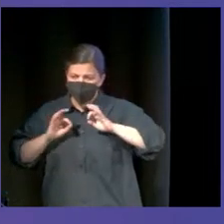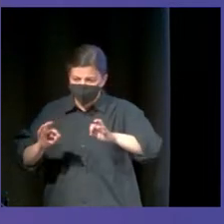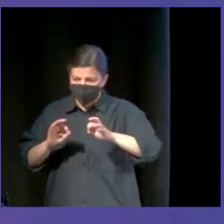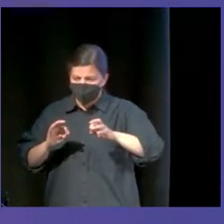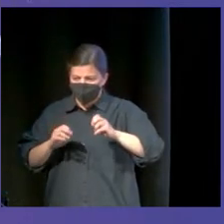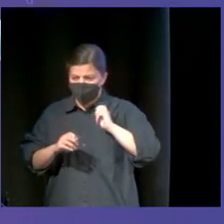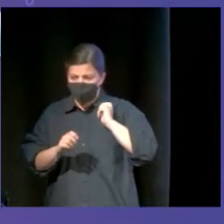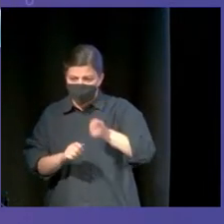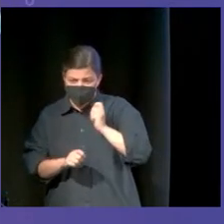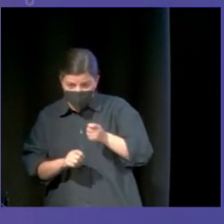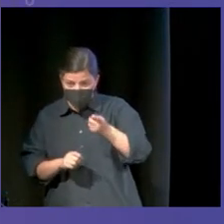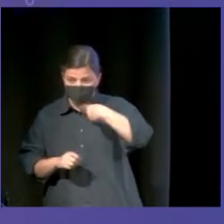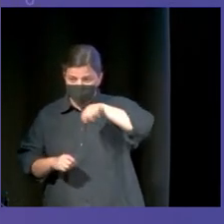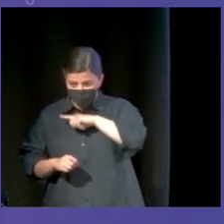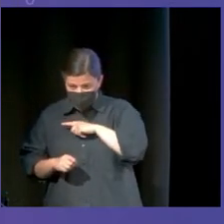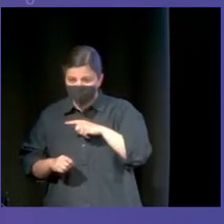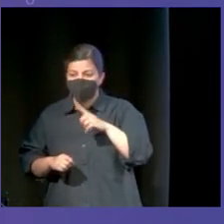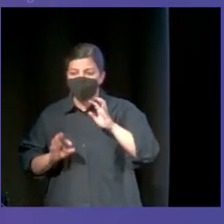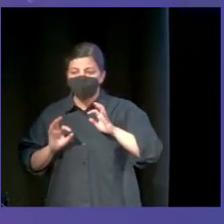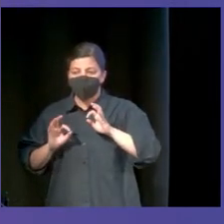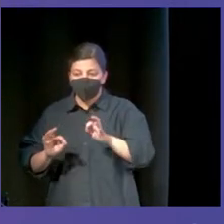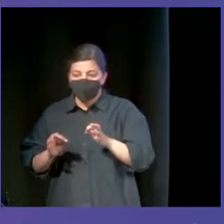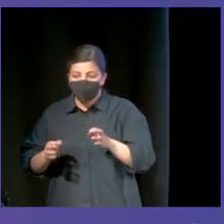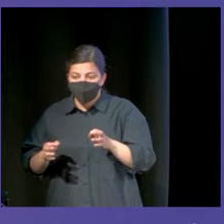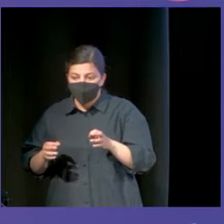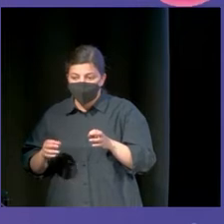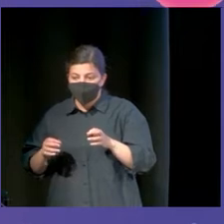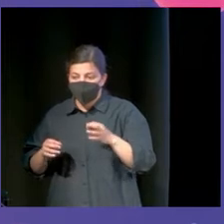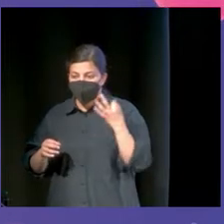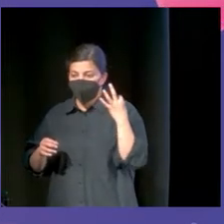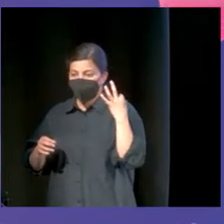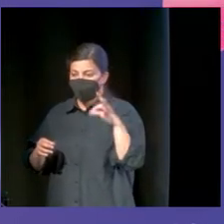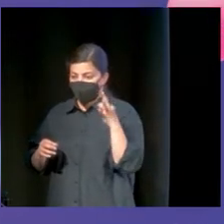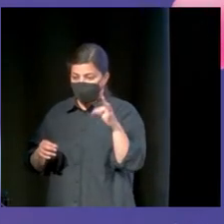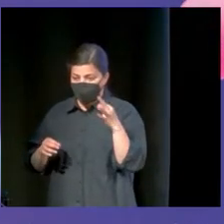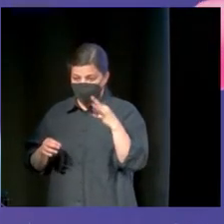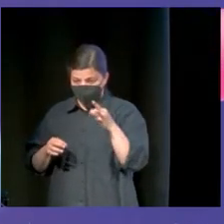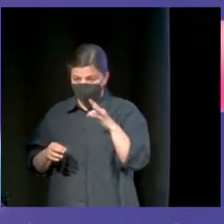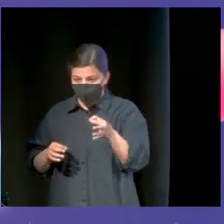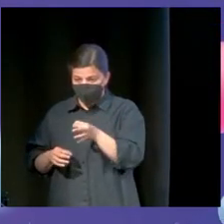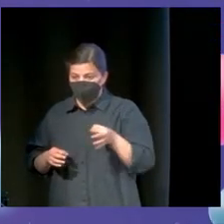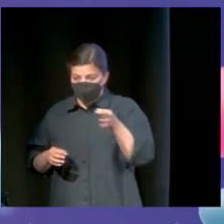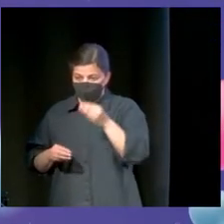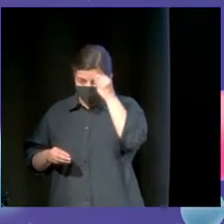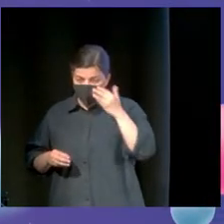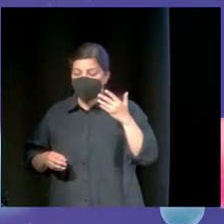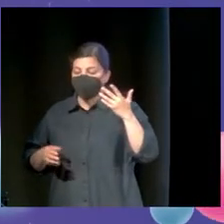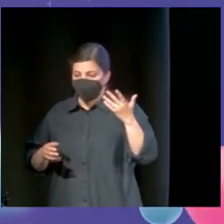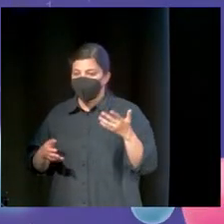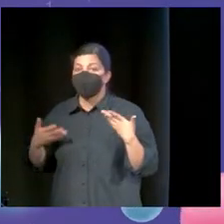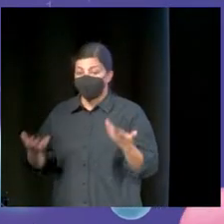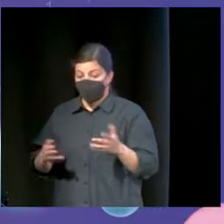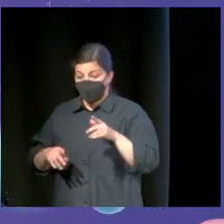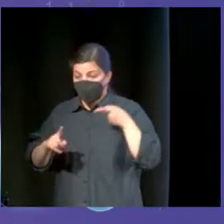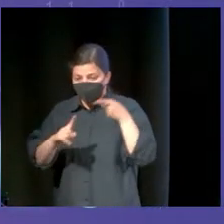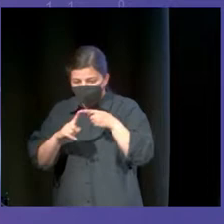mineros son incentivados en tokens vale que es una moneda un token precisamente para bueno para